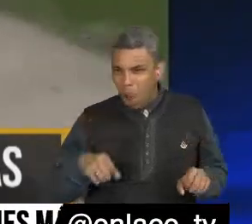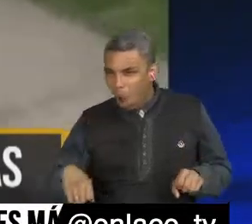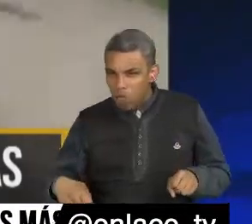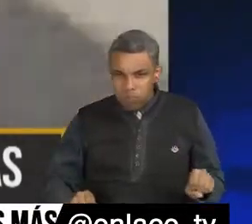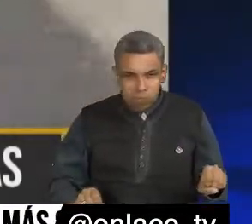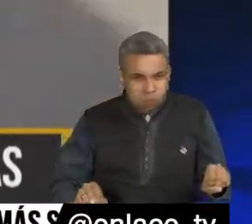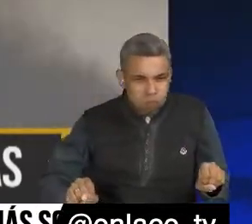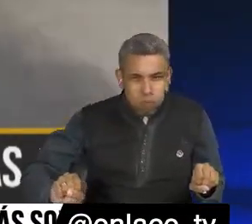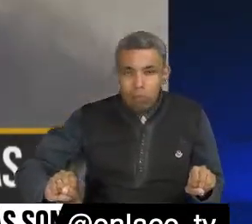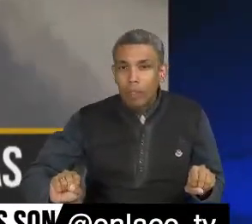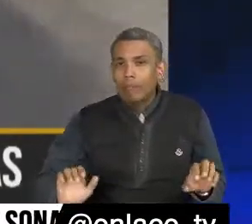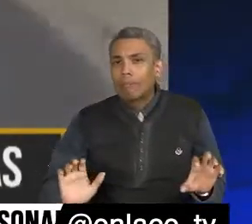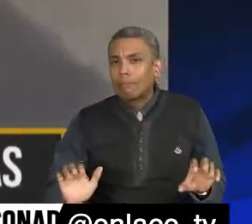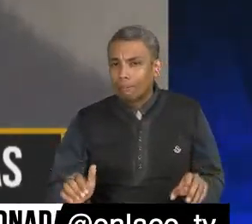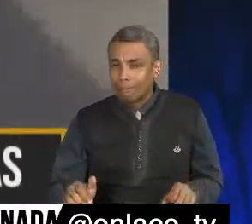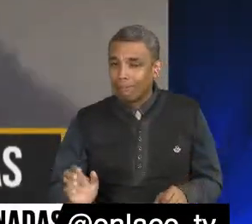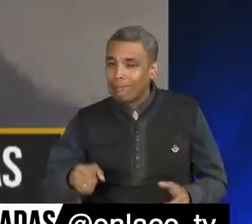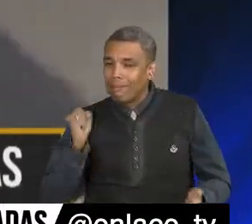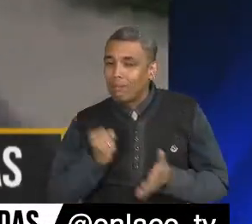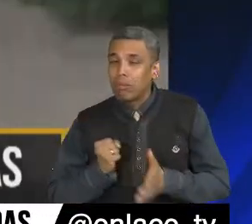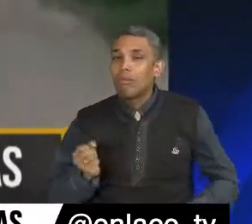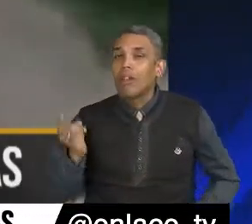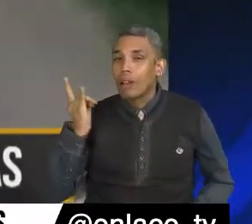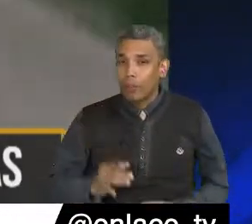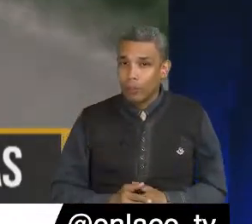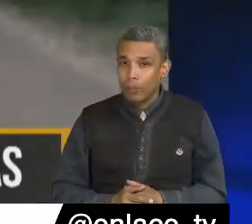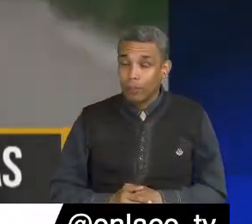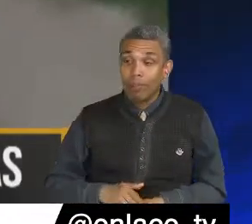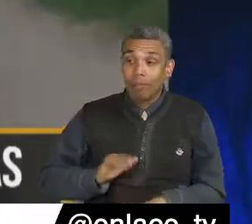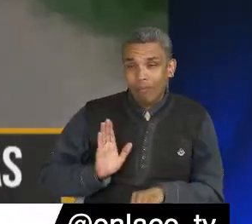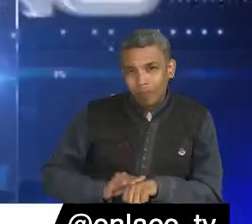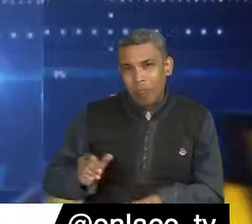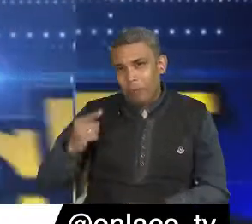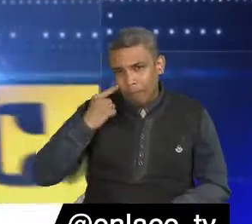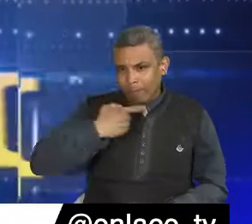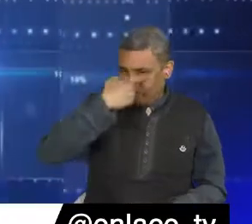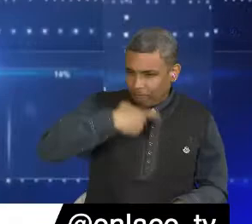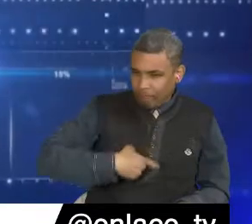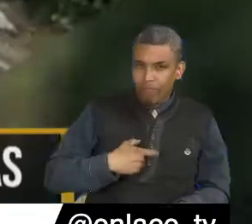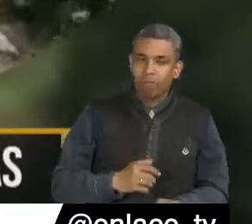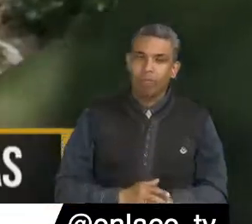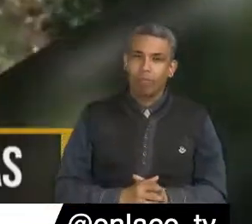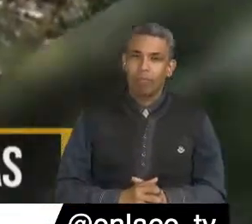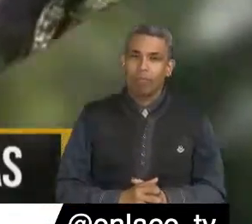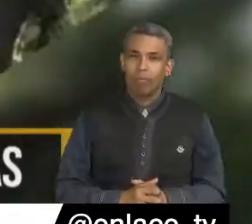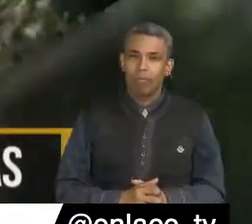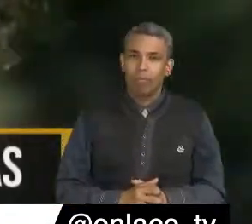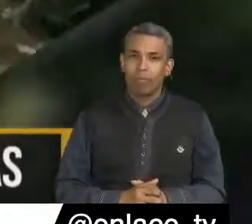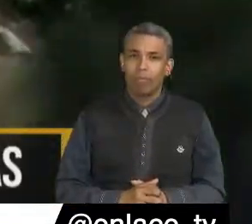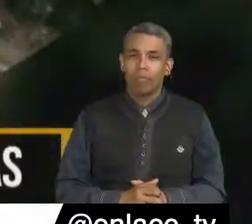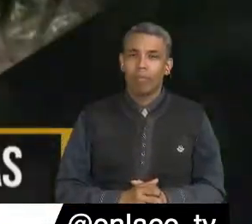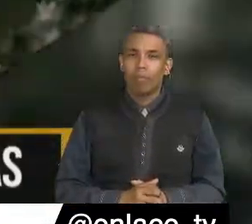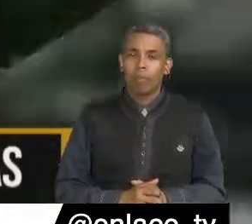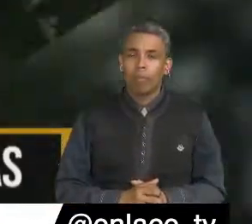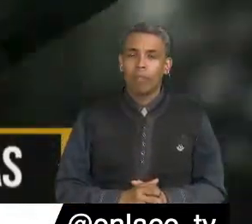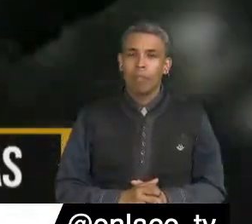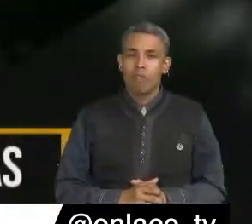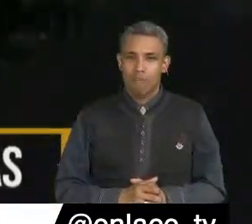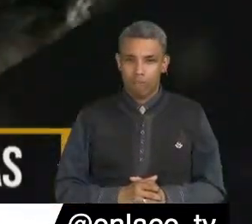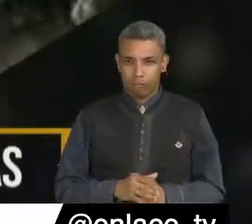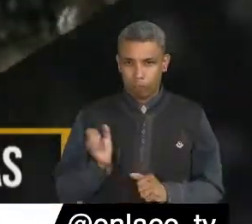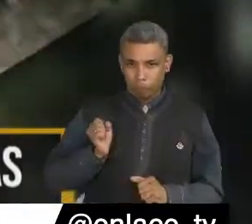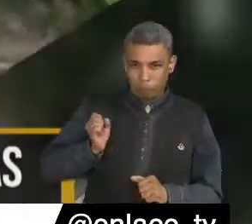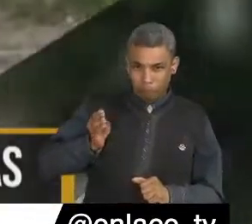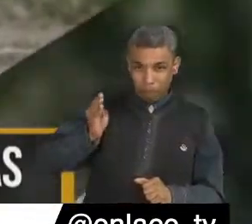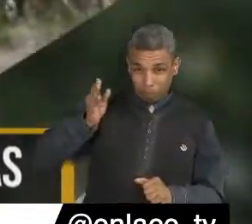mismos infractores e incluso de otros conductores que van por el mismo sector. Y nos trasladamos al sector del Club